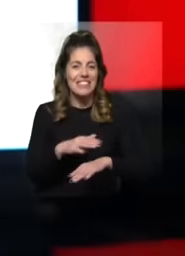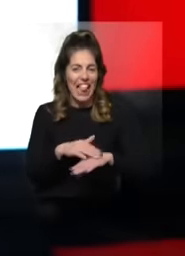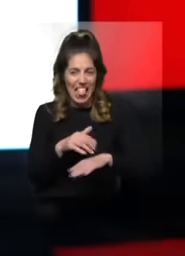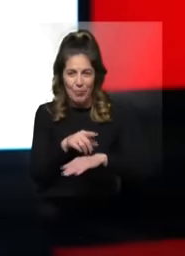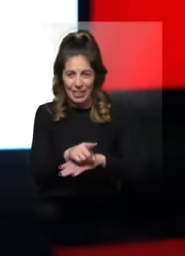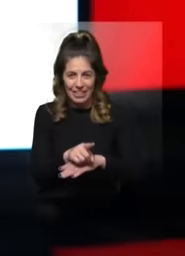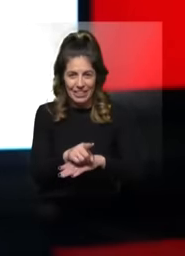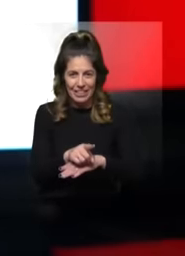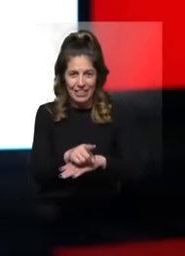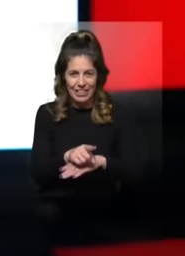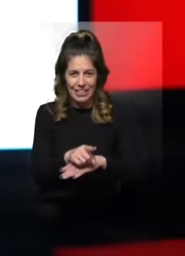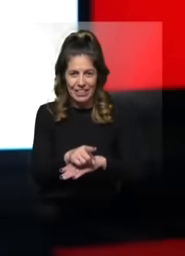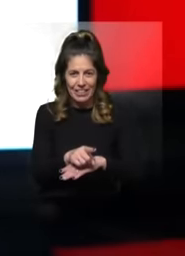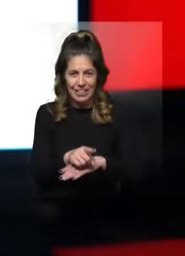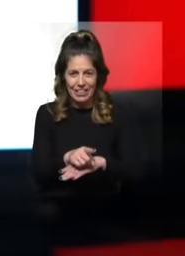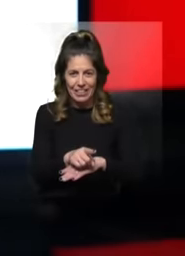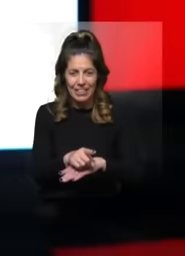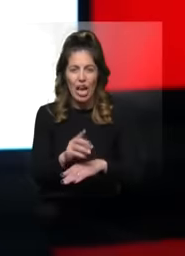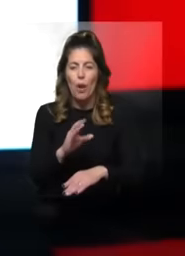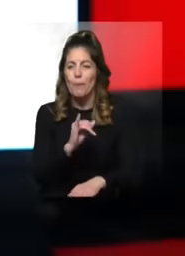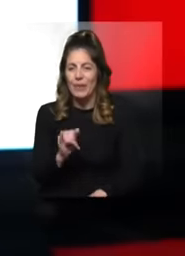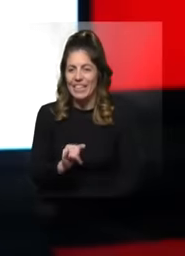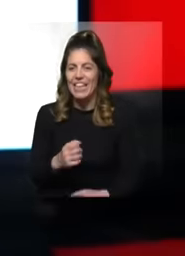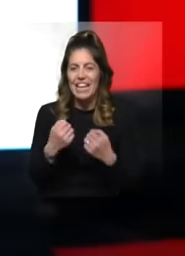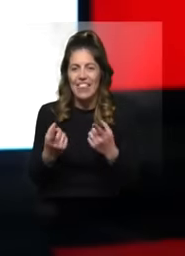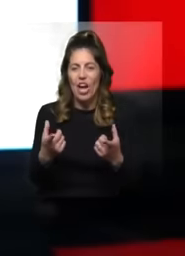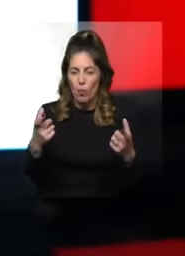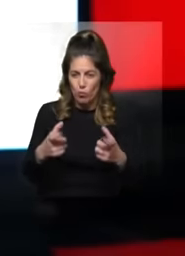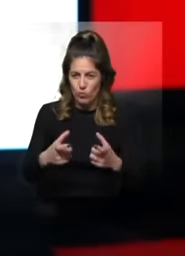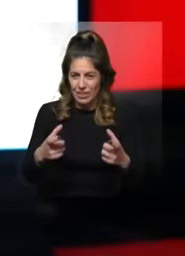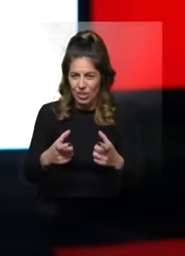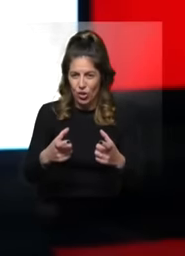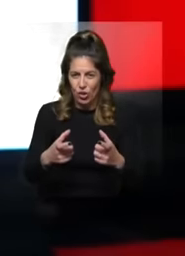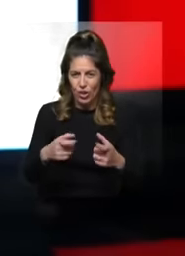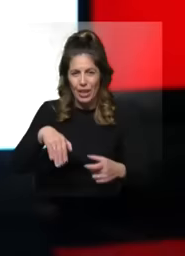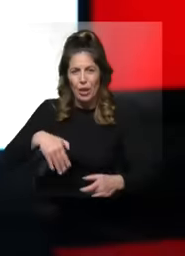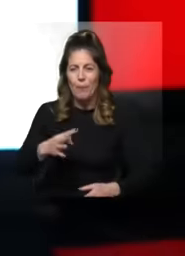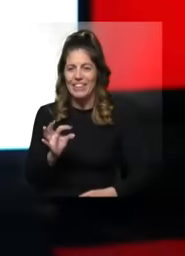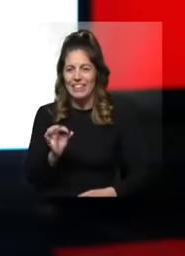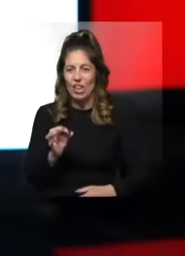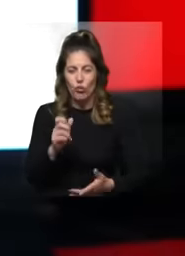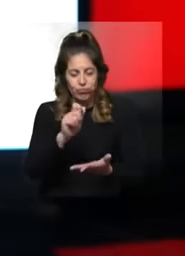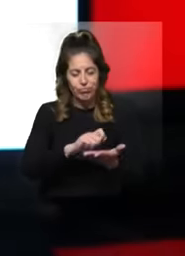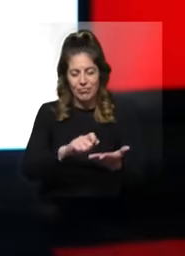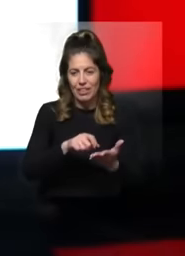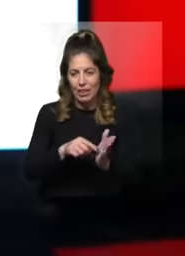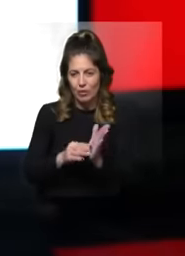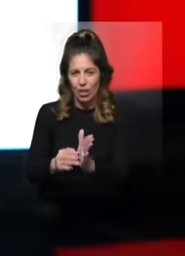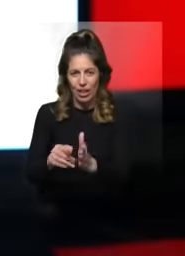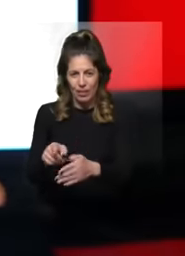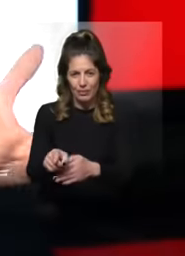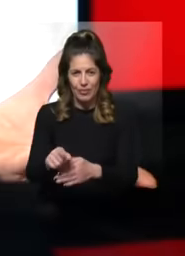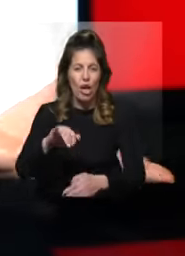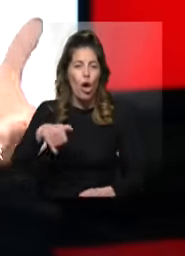Y ahí Piris le da un disco de musicación a Horacio y Mateo se lo dedica. Y claro, y